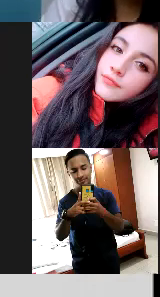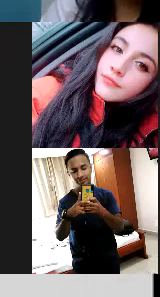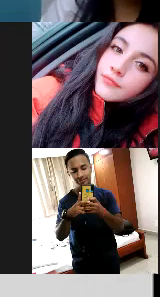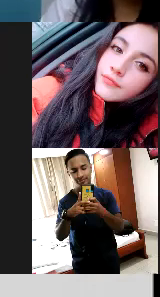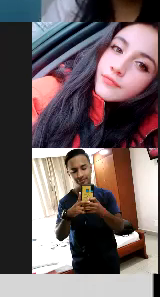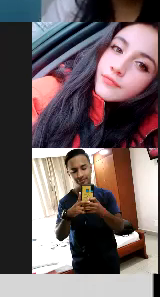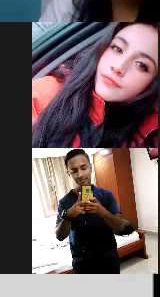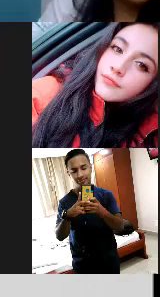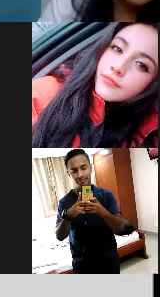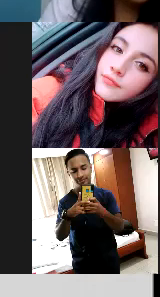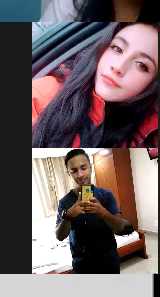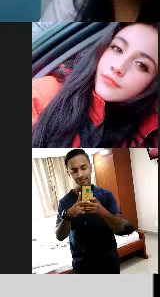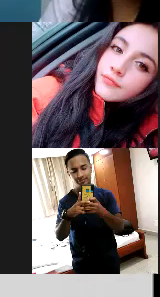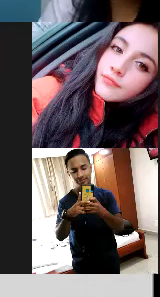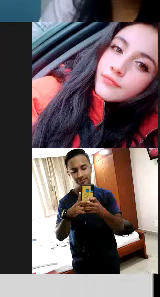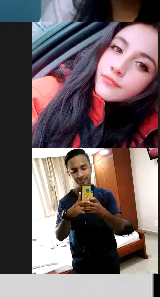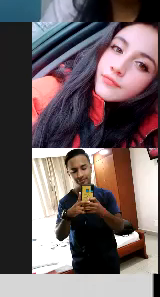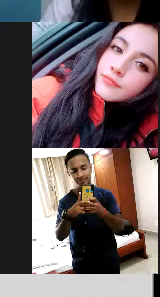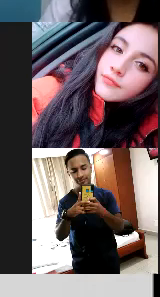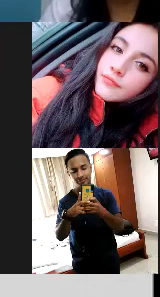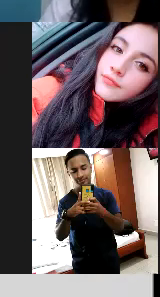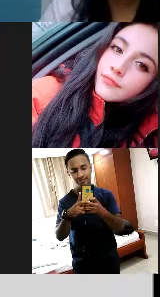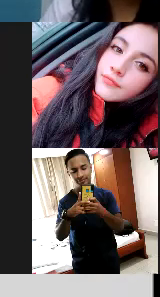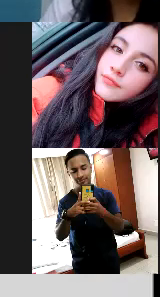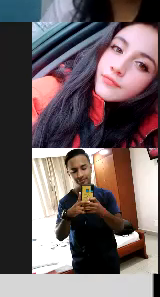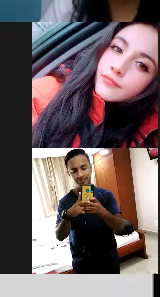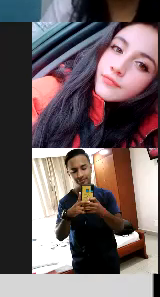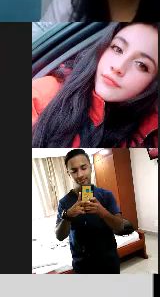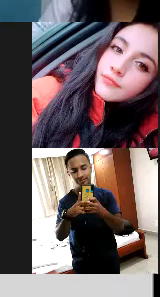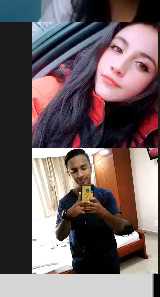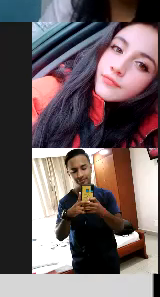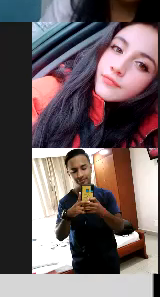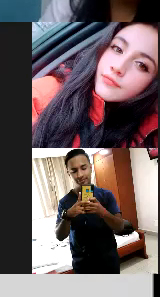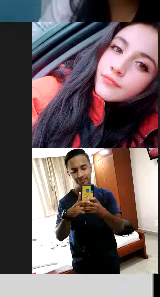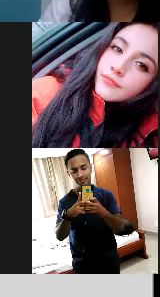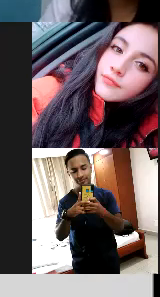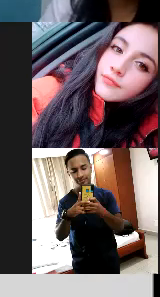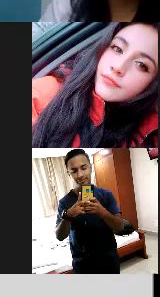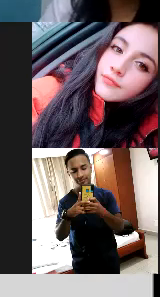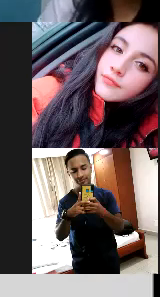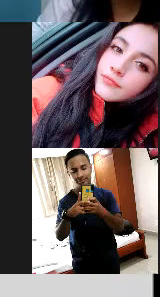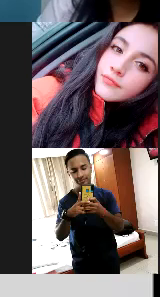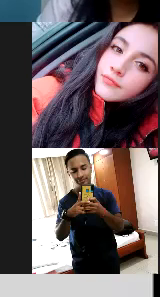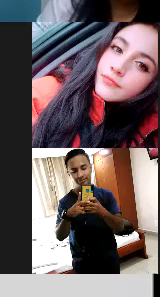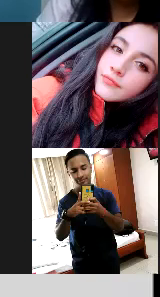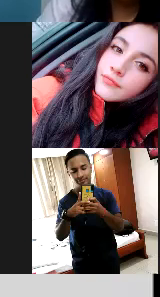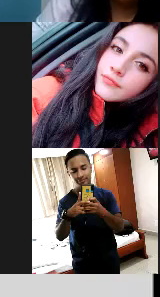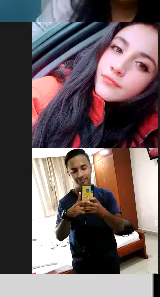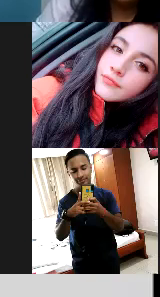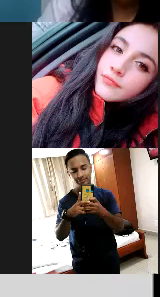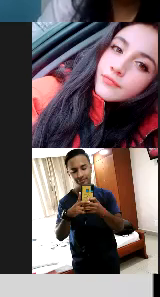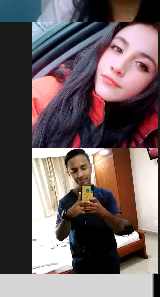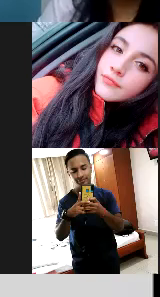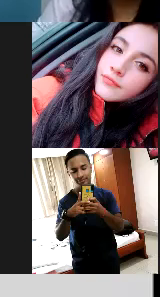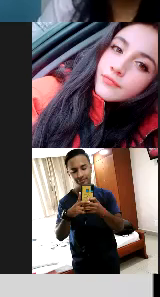con una urea y creatinina en sangre, alteraciones neurológicas, una poliuria, oliguria o anúrico el paciente, una